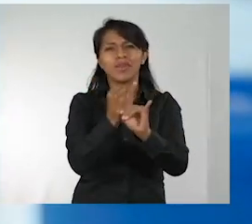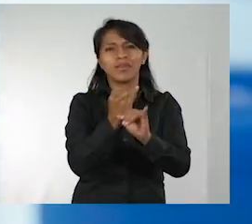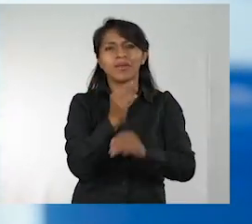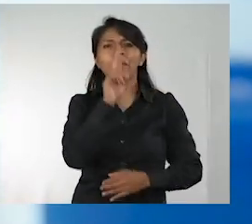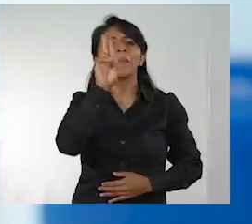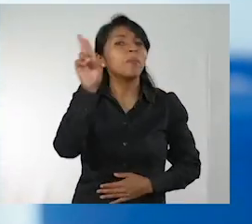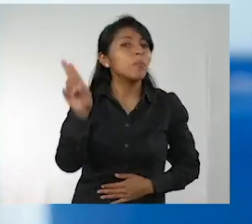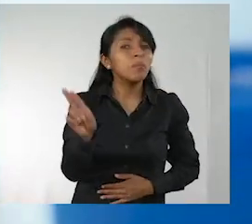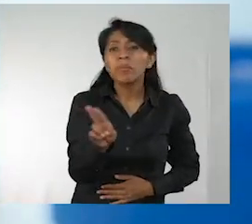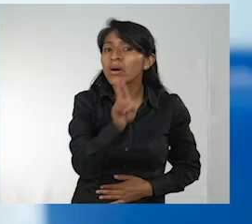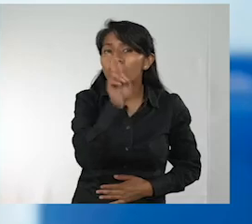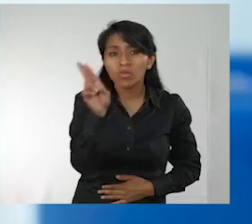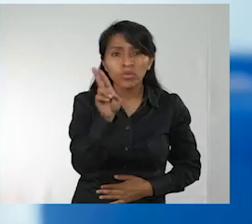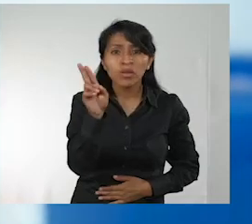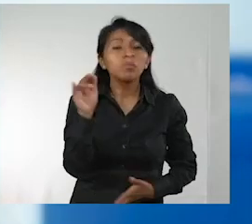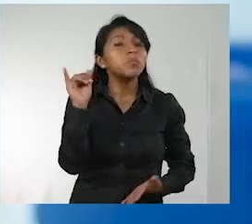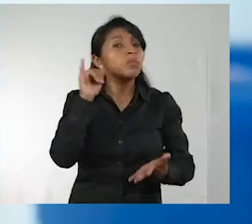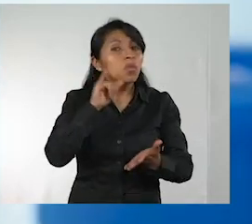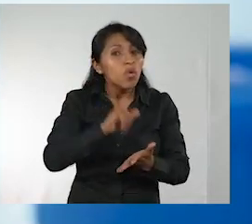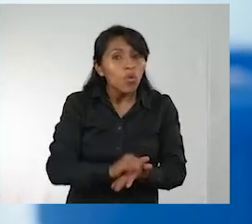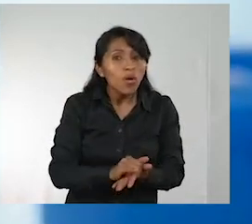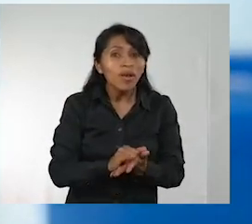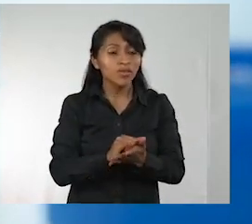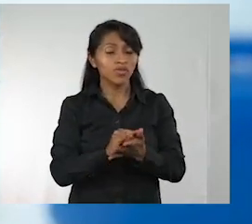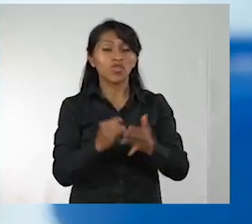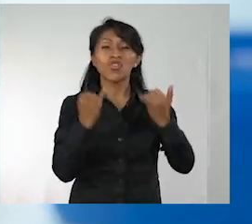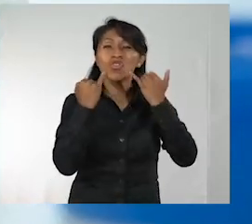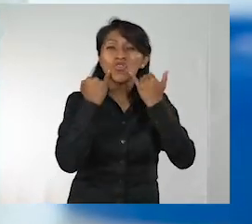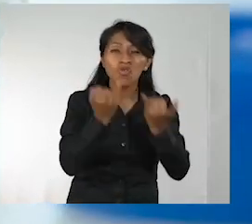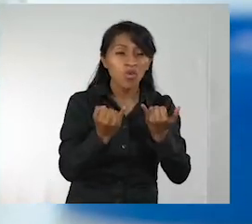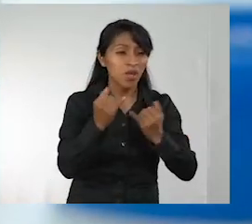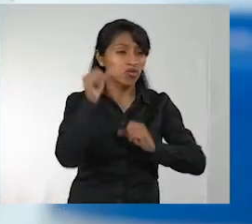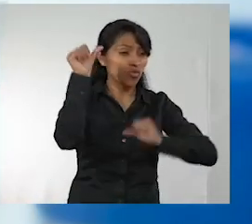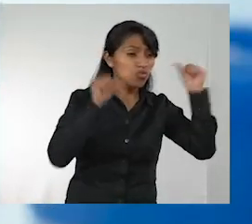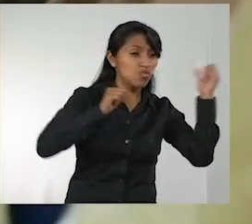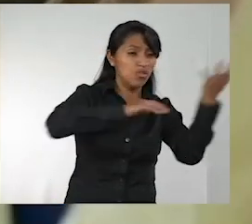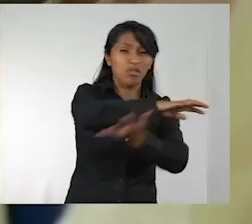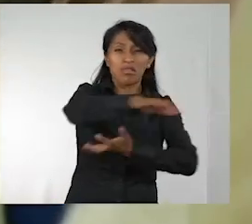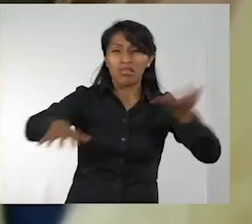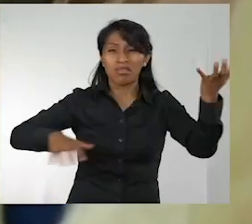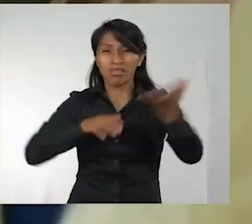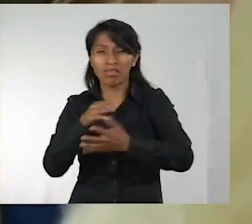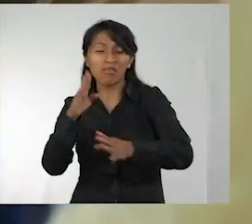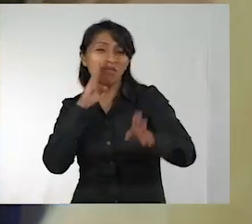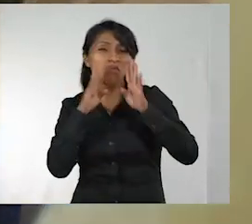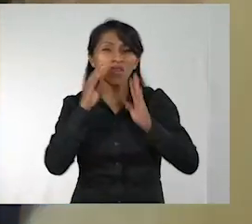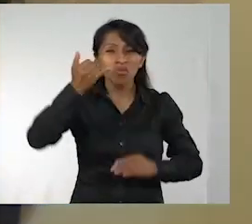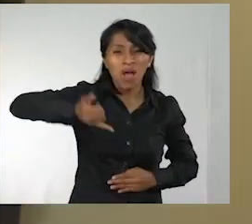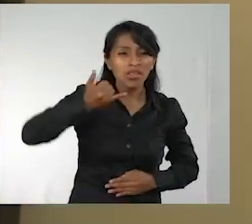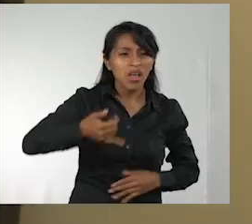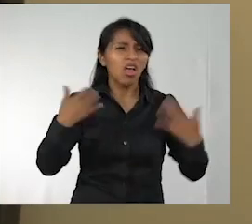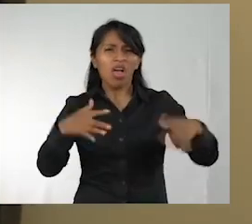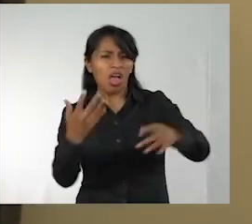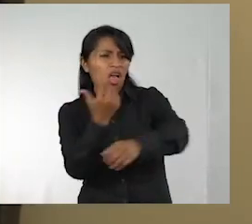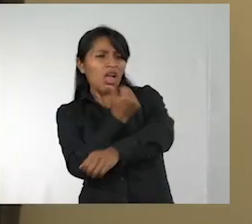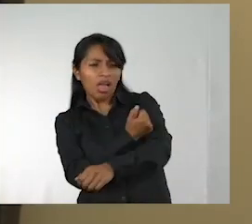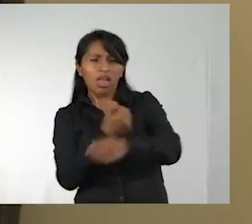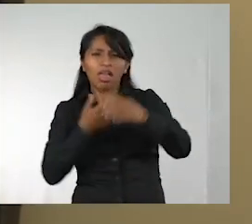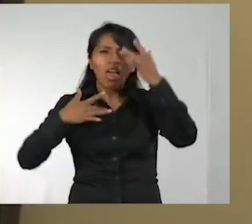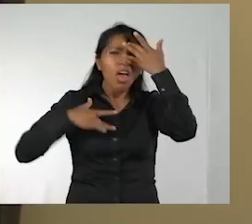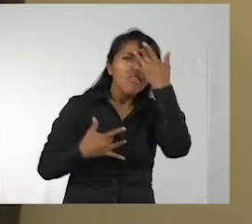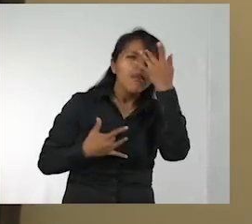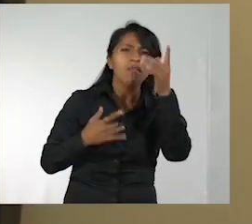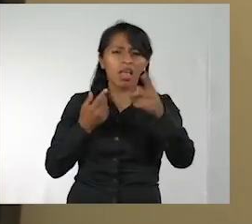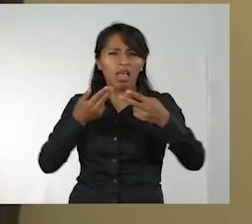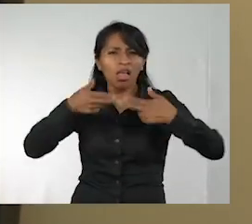para utilizarse. Entonces, por lo tanto, la información errónea que circula a veces en las redes sociales de que puede producir enfermedades